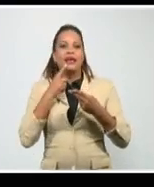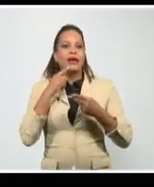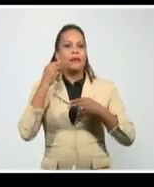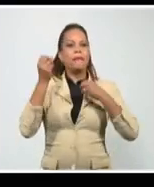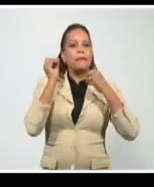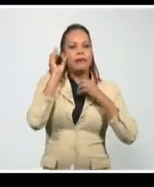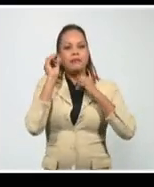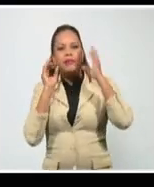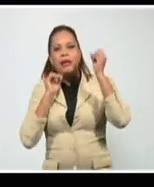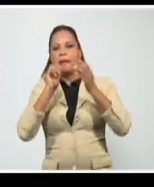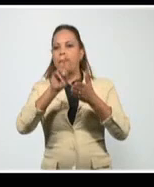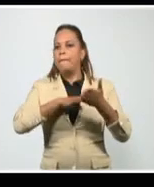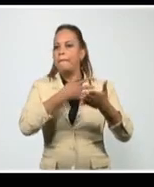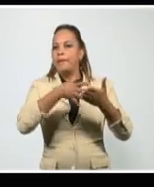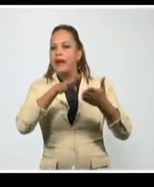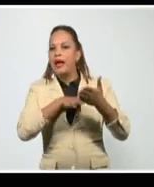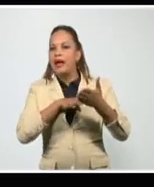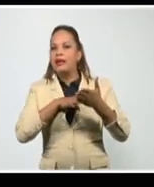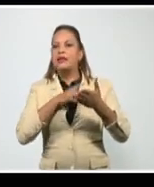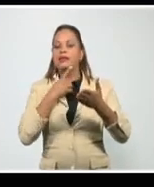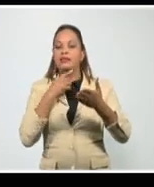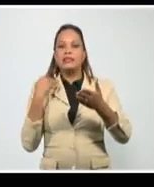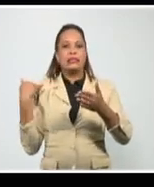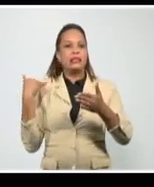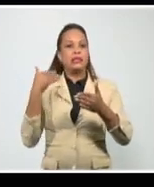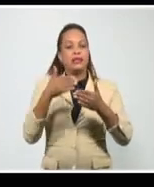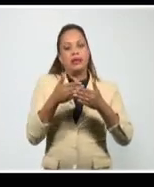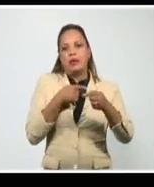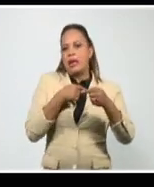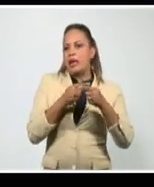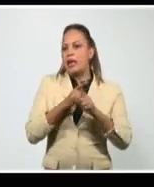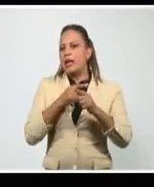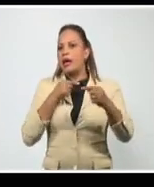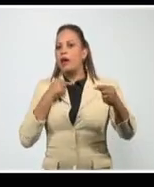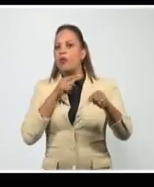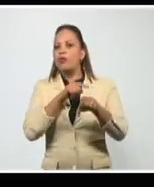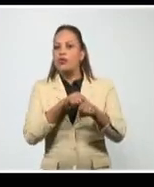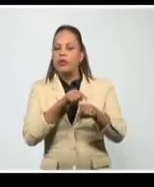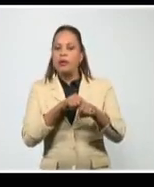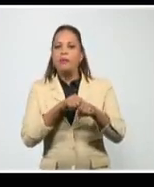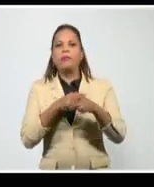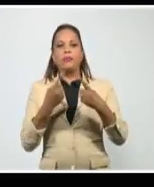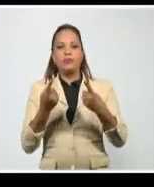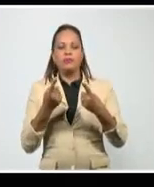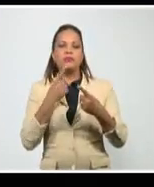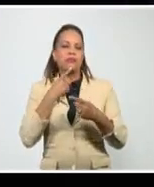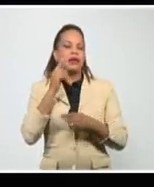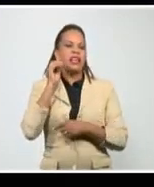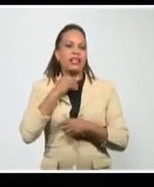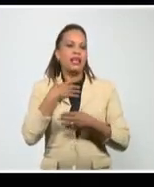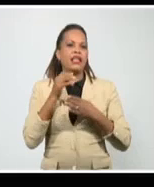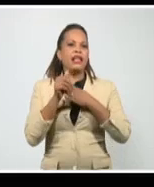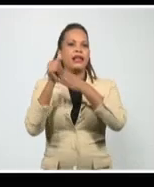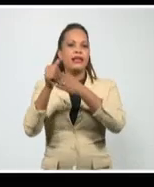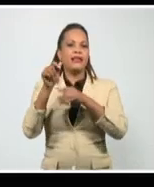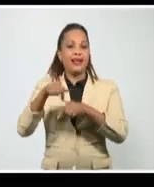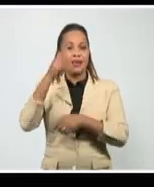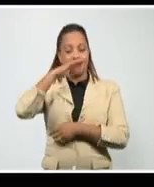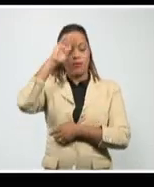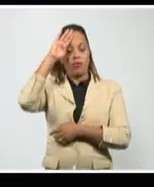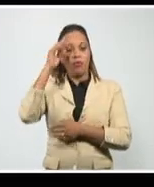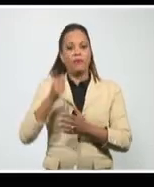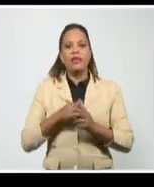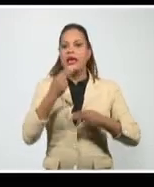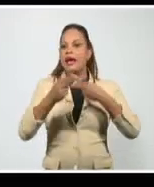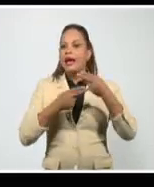estrategias a largo, a mediano y corto plazo para poder contar con esos líderes en el país. Para eso se han implementado planes